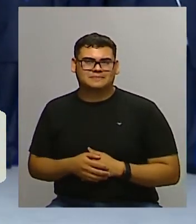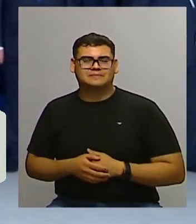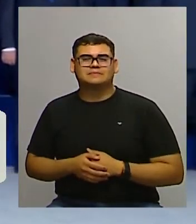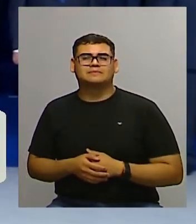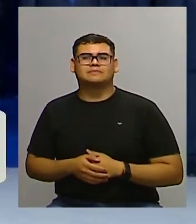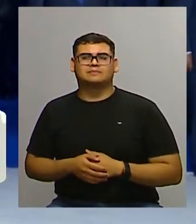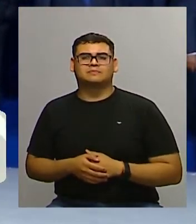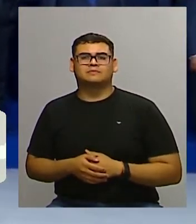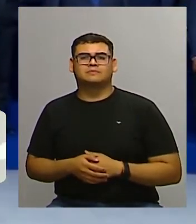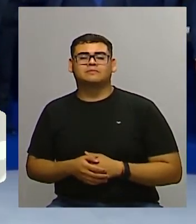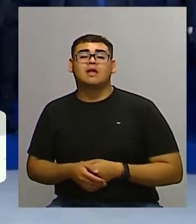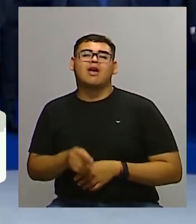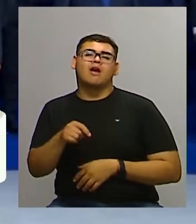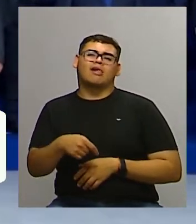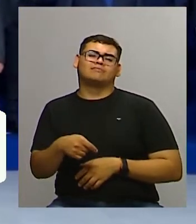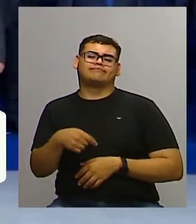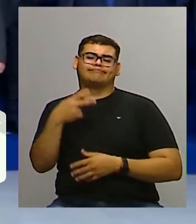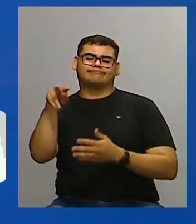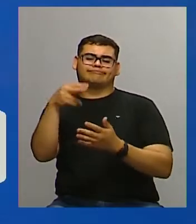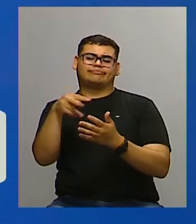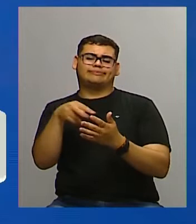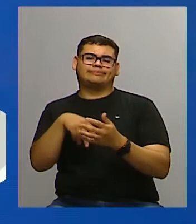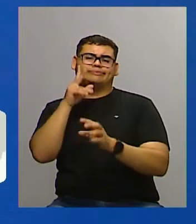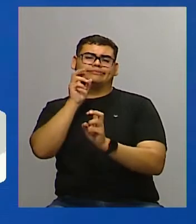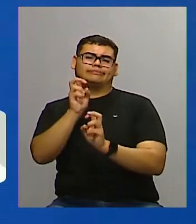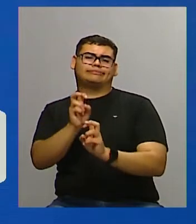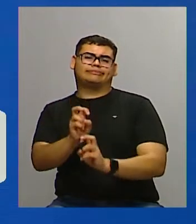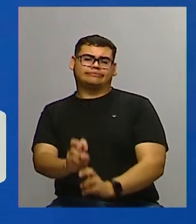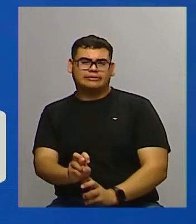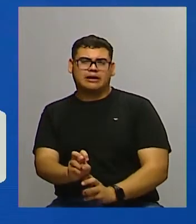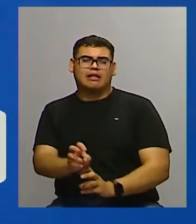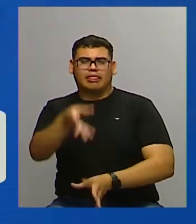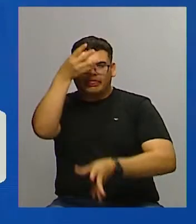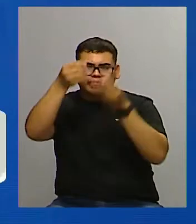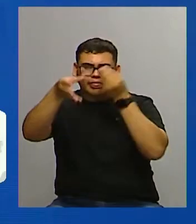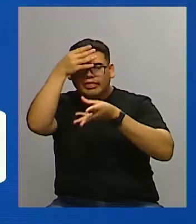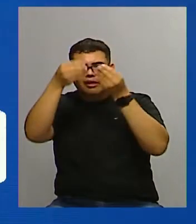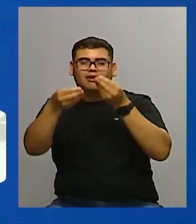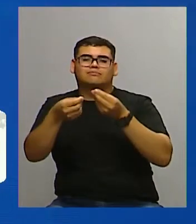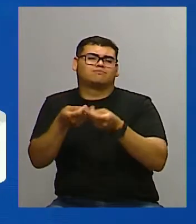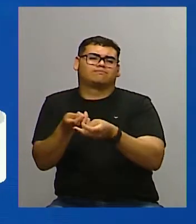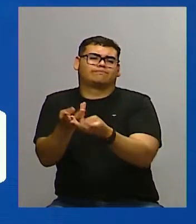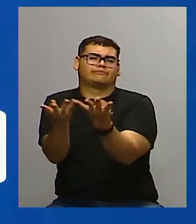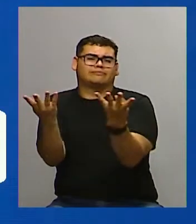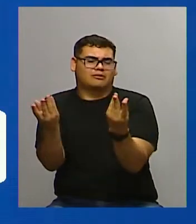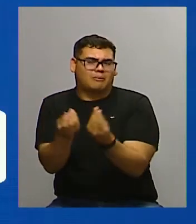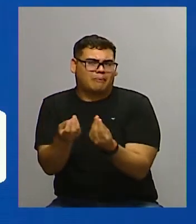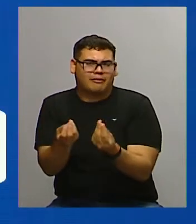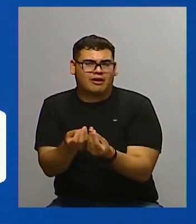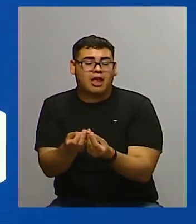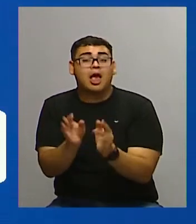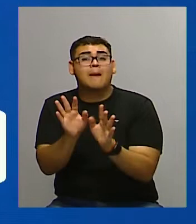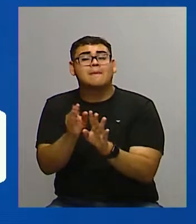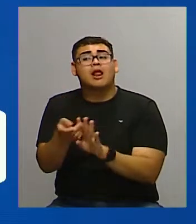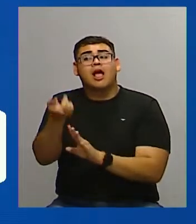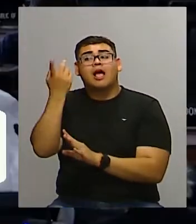acá, en estos días hay mucho para leer, hay mucho para procesar, hay mucho para digerir y hay mucho para interpretar, pero ayer de alguna manera la